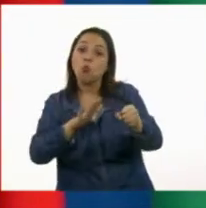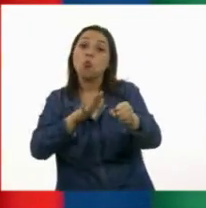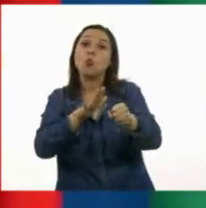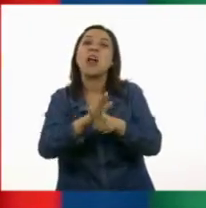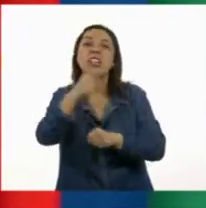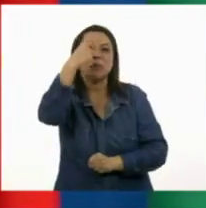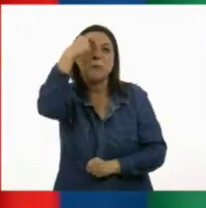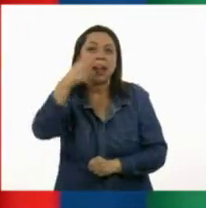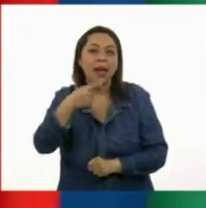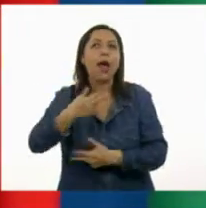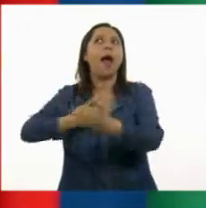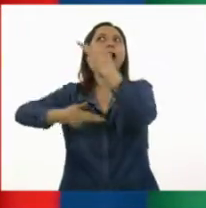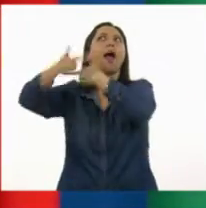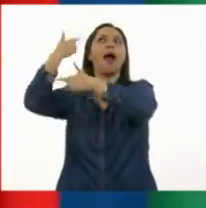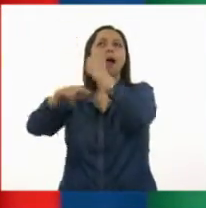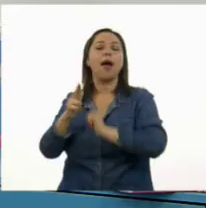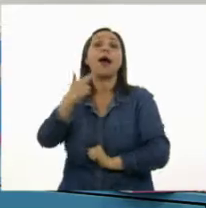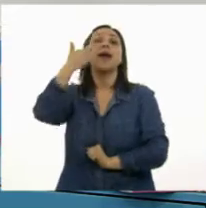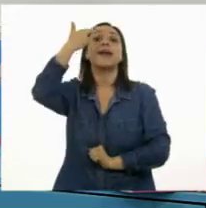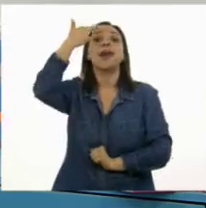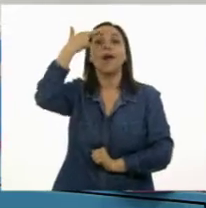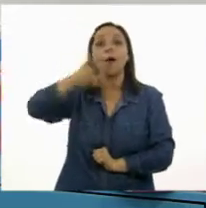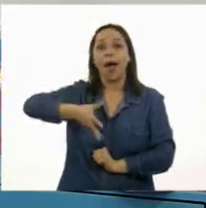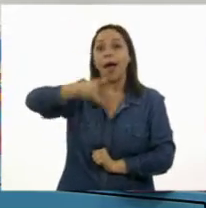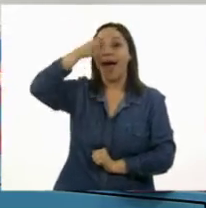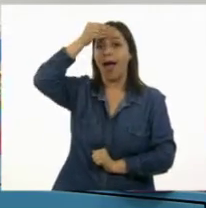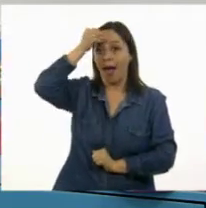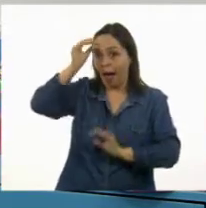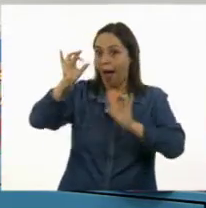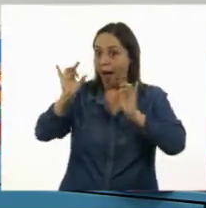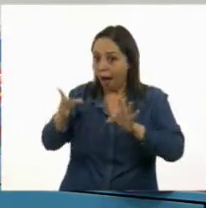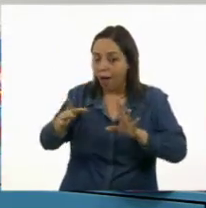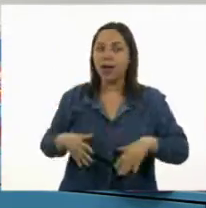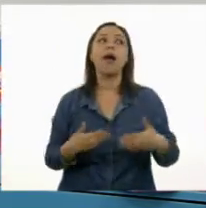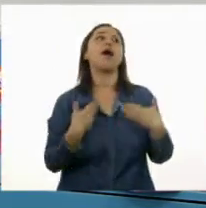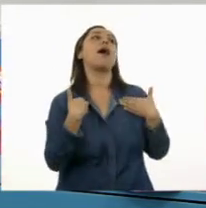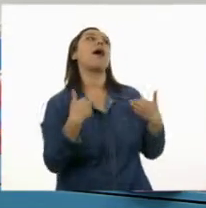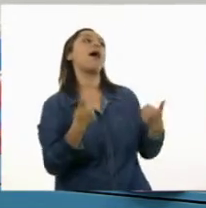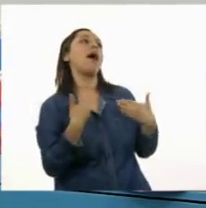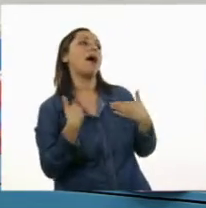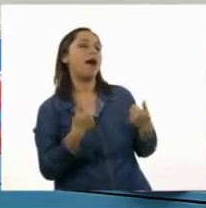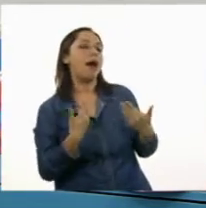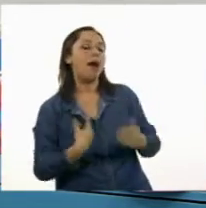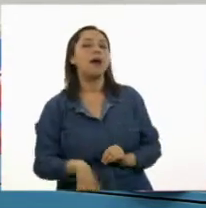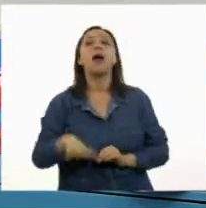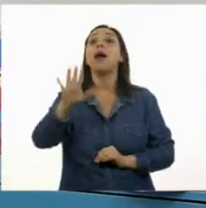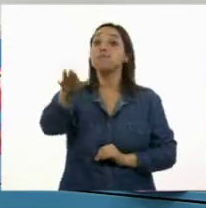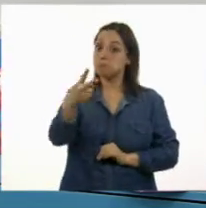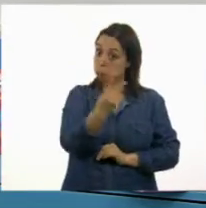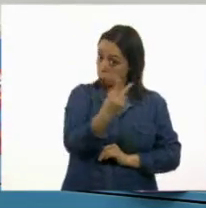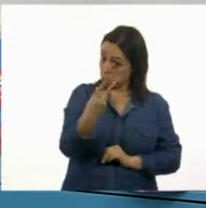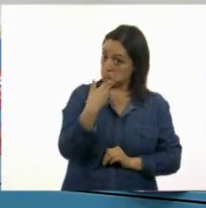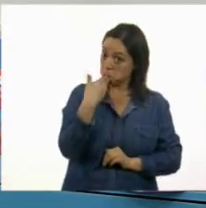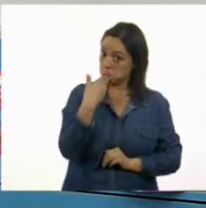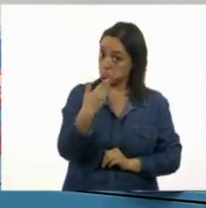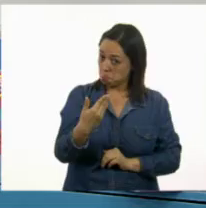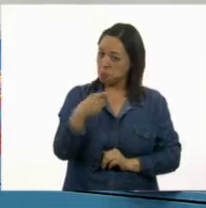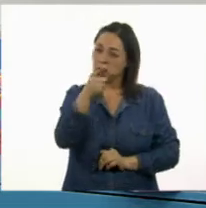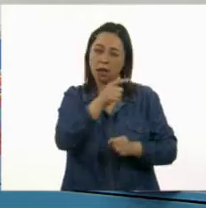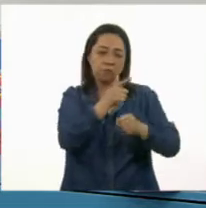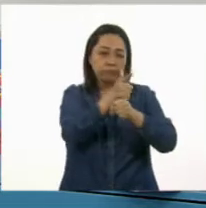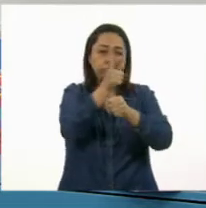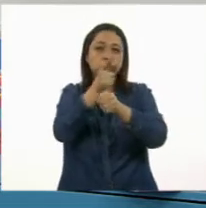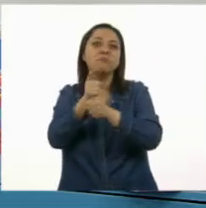nuestro conocimiento sobre el tema, Tony. Ah. Muy bien los dos. Como se han dado cuenta, es importante